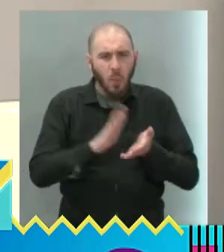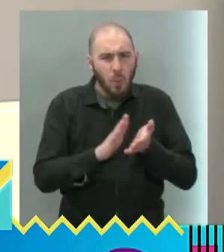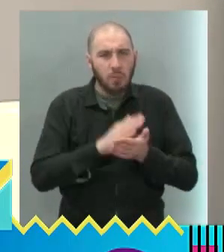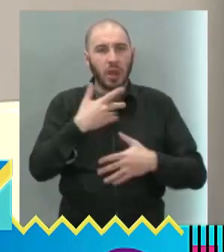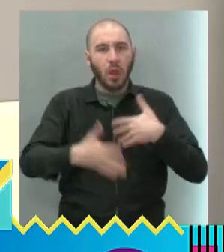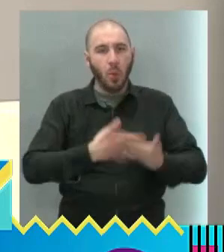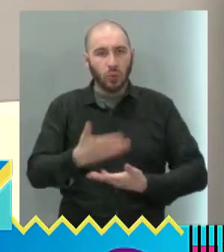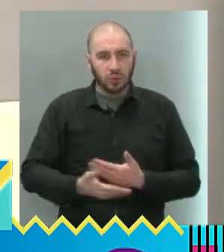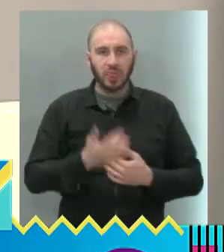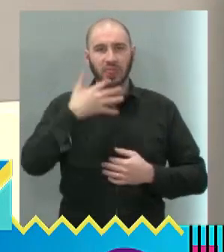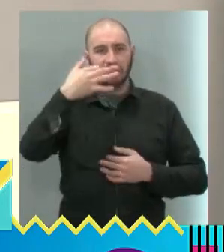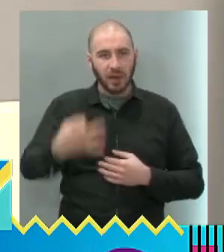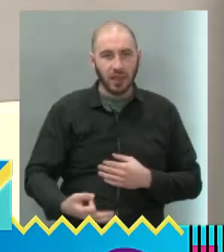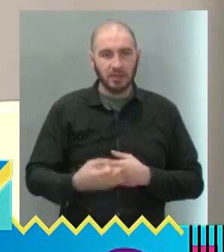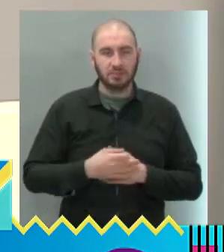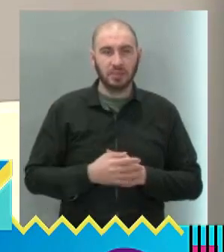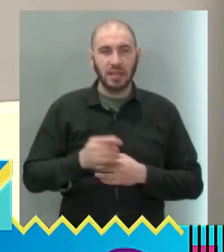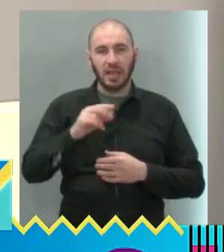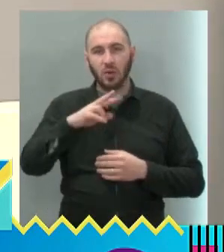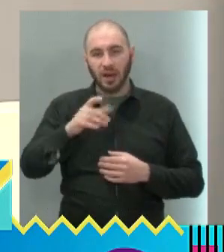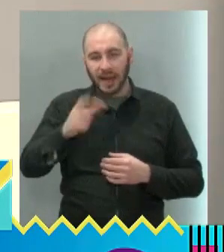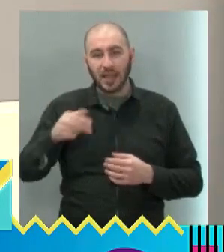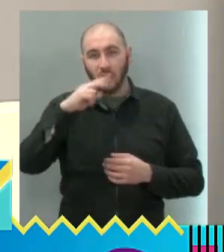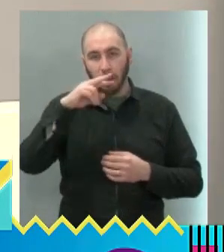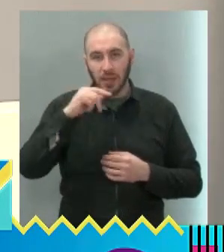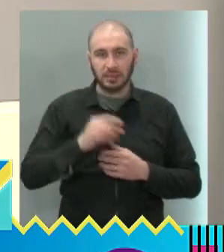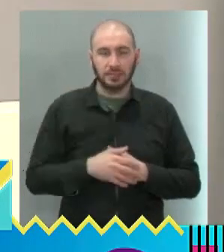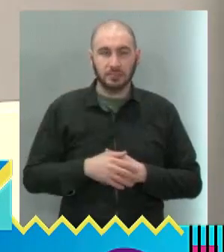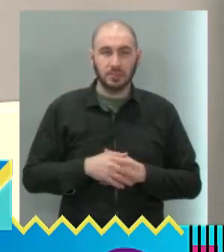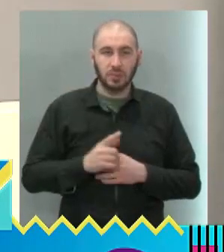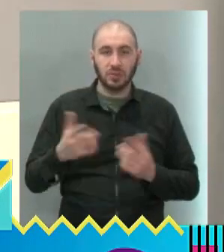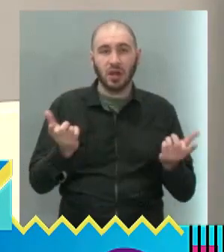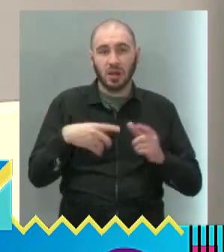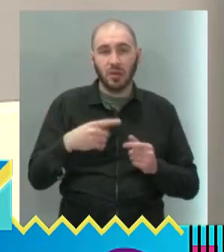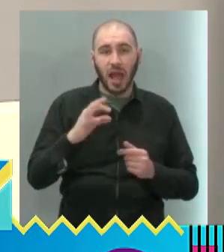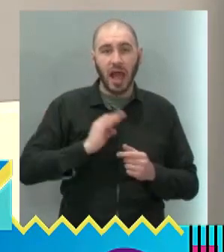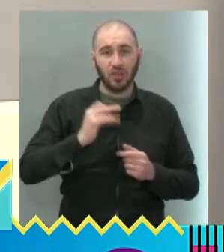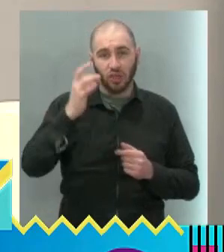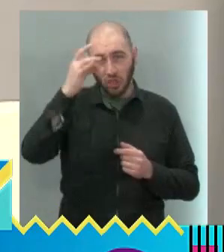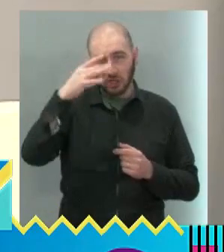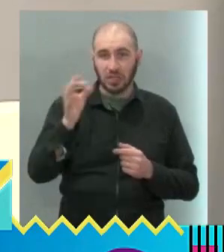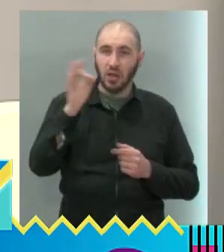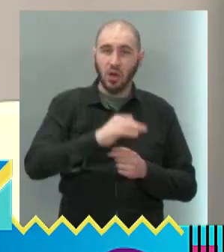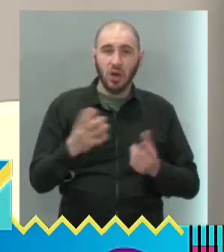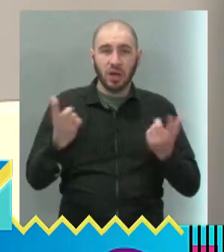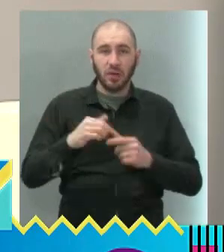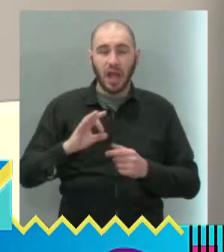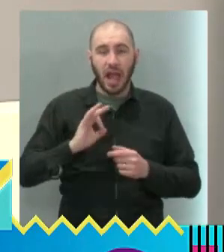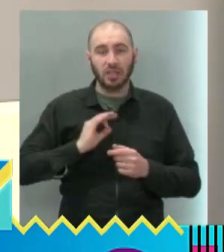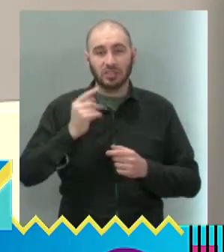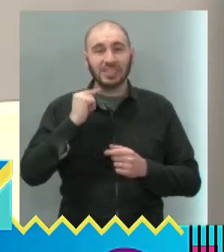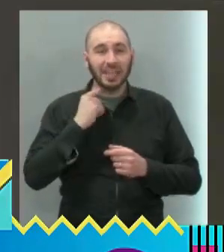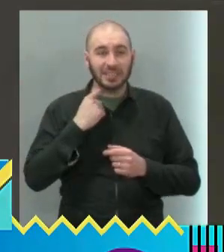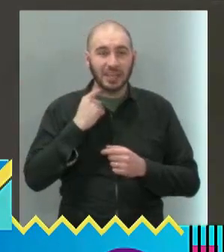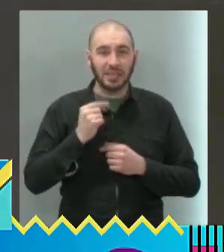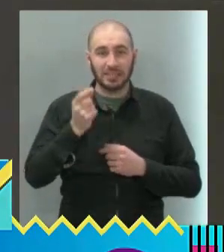una revolución realmente en el Río de la Plata, tenemos que irnos a las asambleas del año 12 o a la asamblea del año 13. Del año